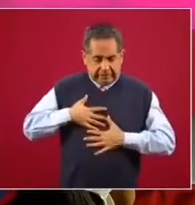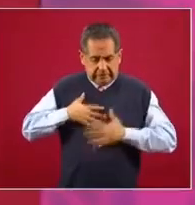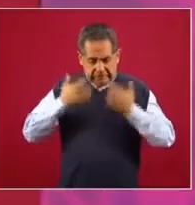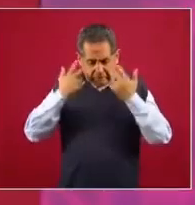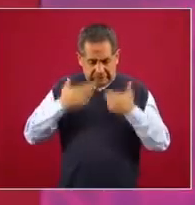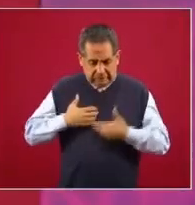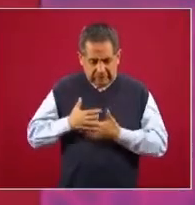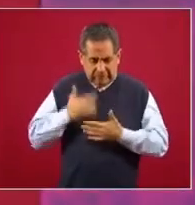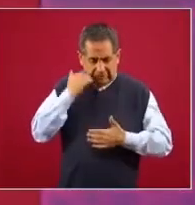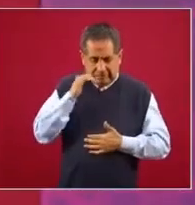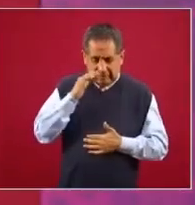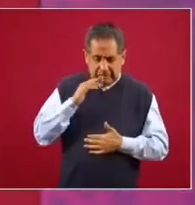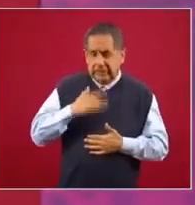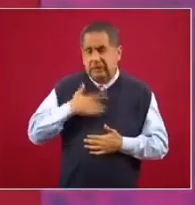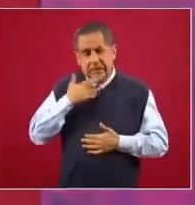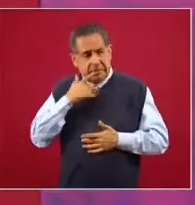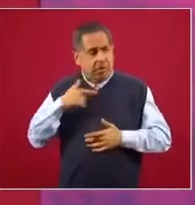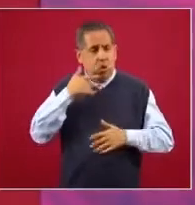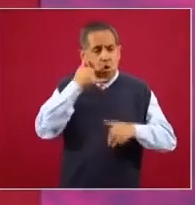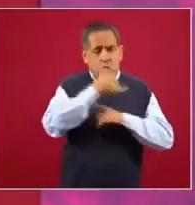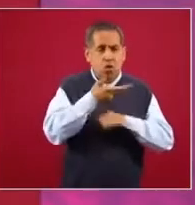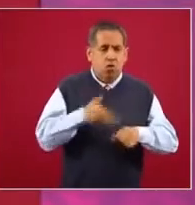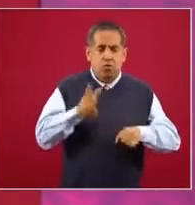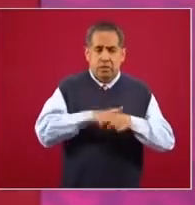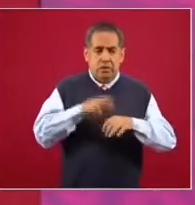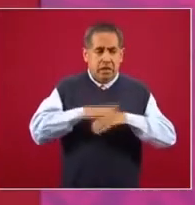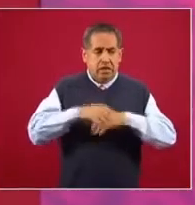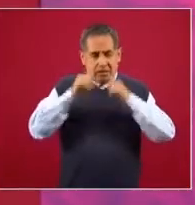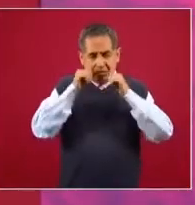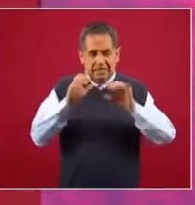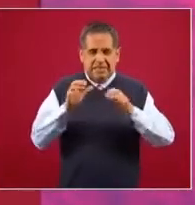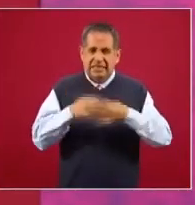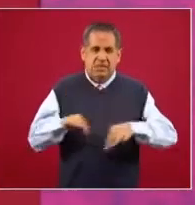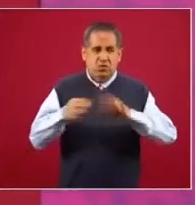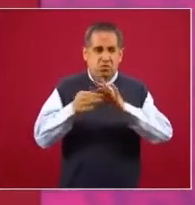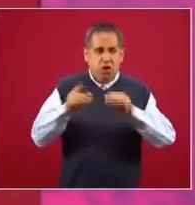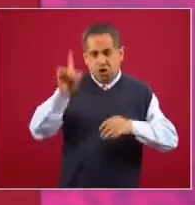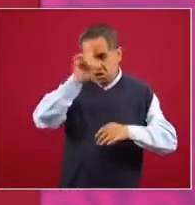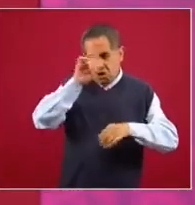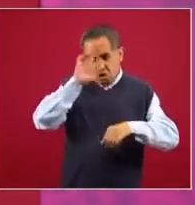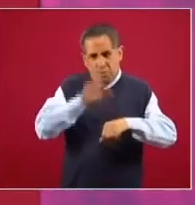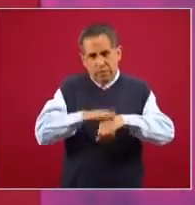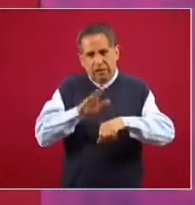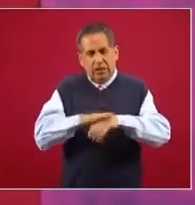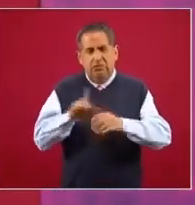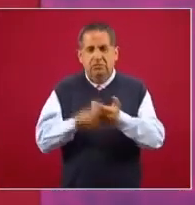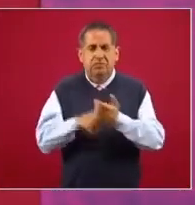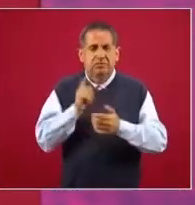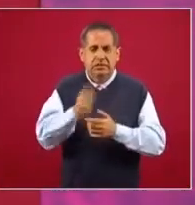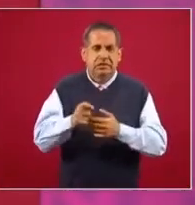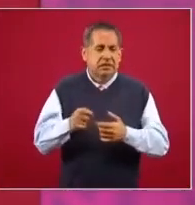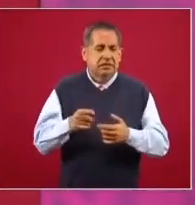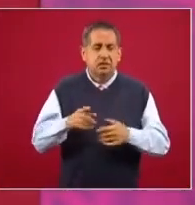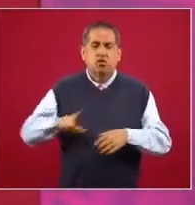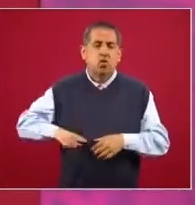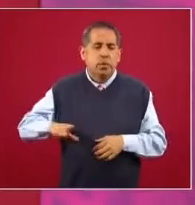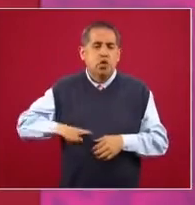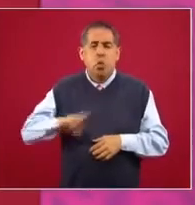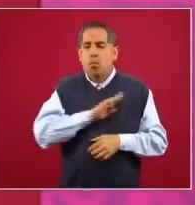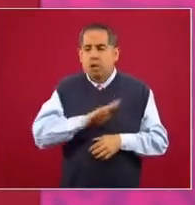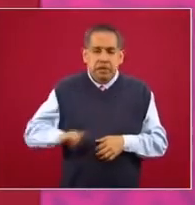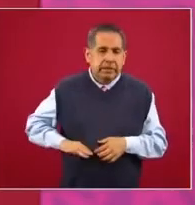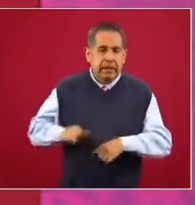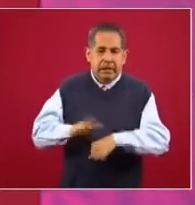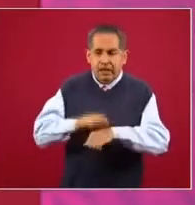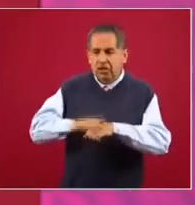presentando signos de alarma, y poner mucha atención a las indicaciones y recomendaciones que sus autoridades, tanto estatales como